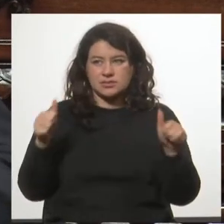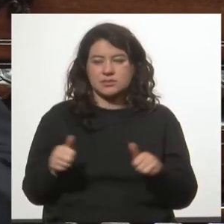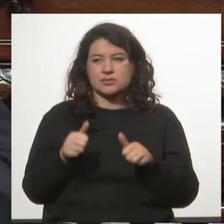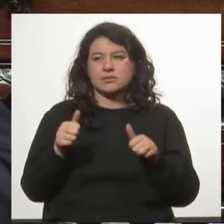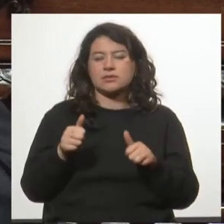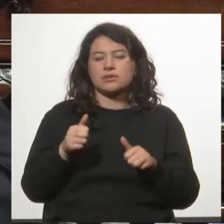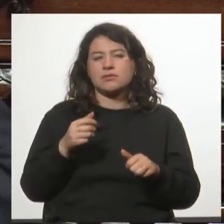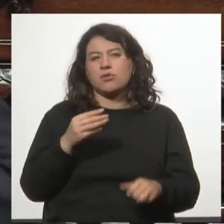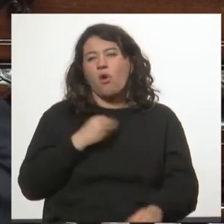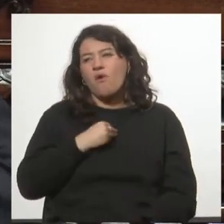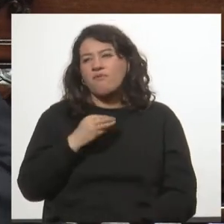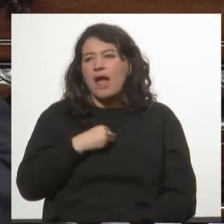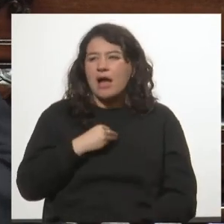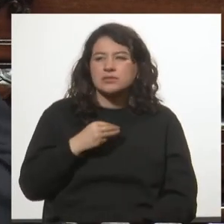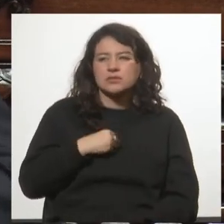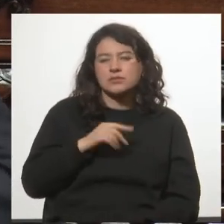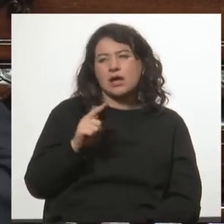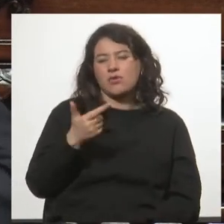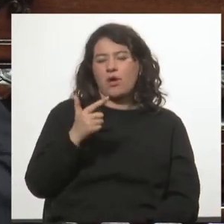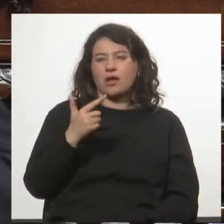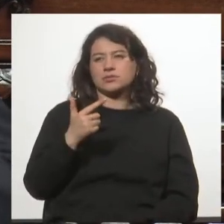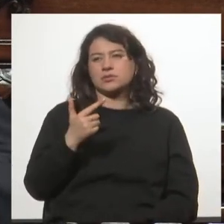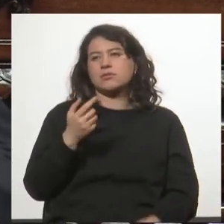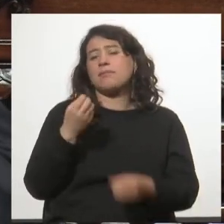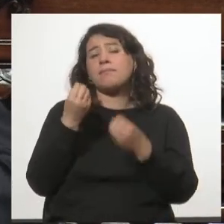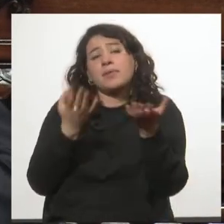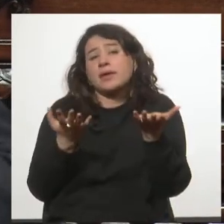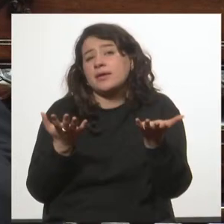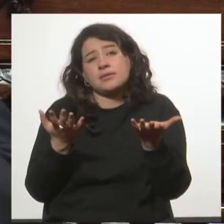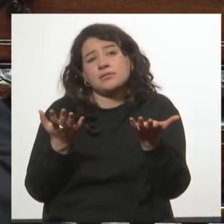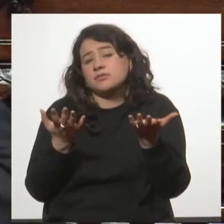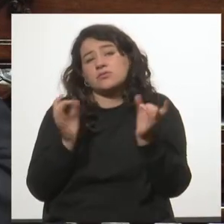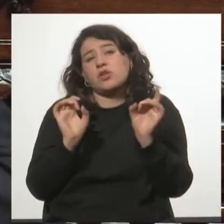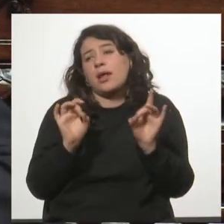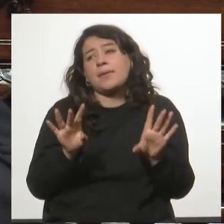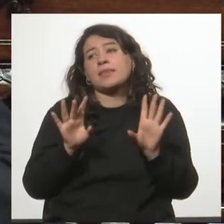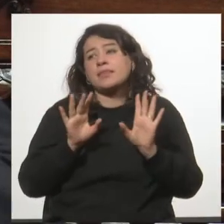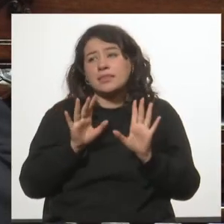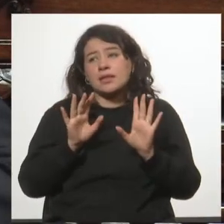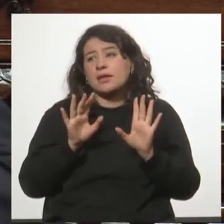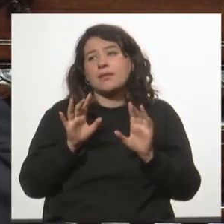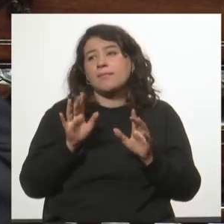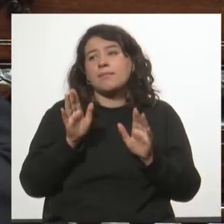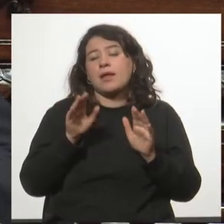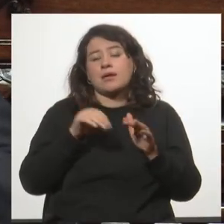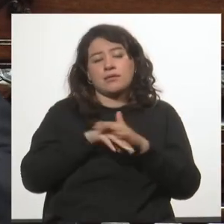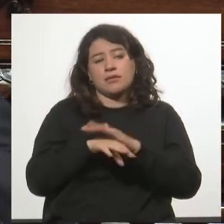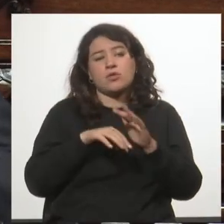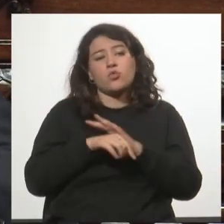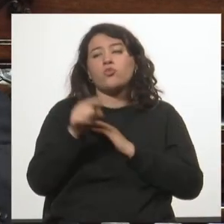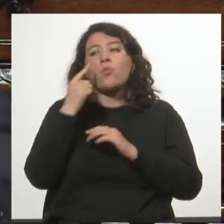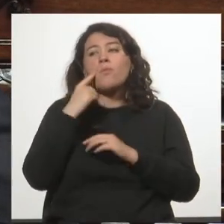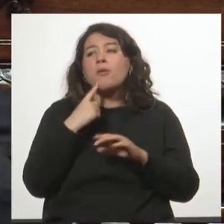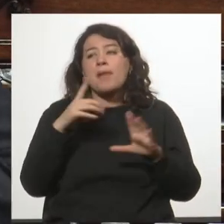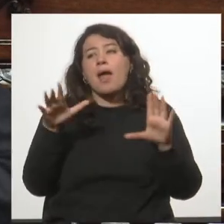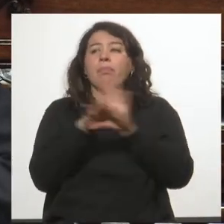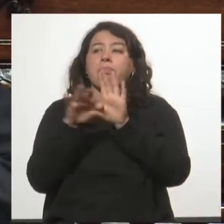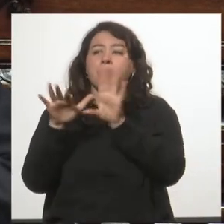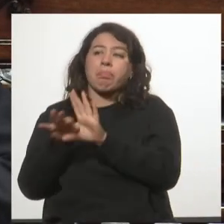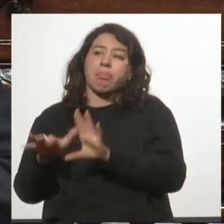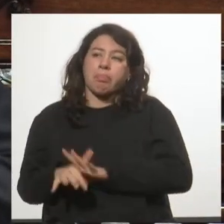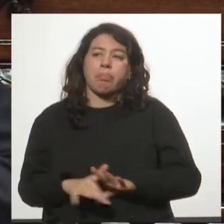se desconfían porque son simplemente para que den números para que den